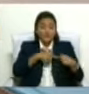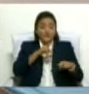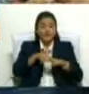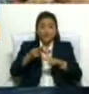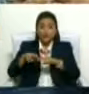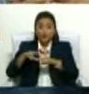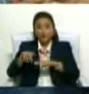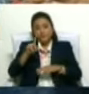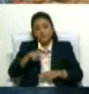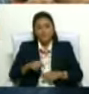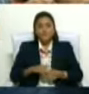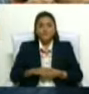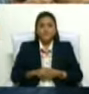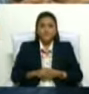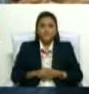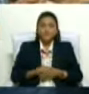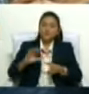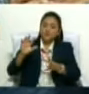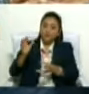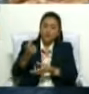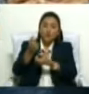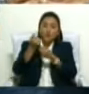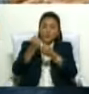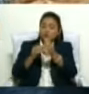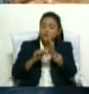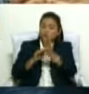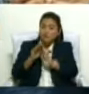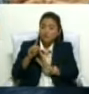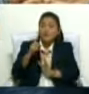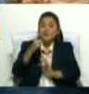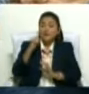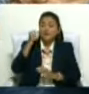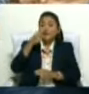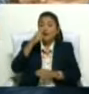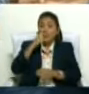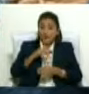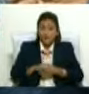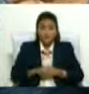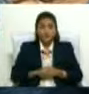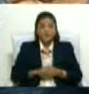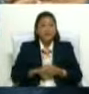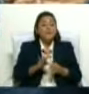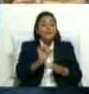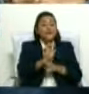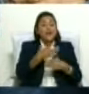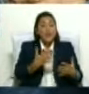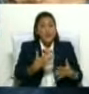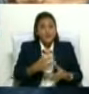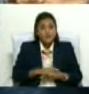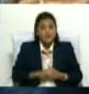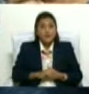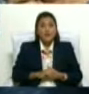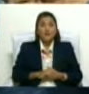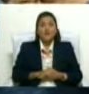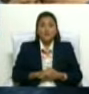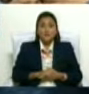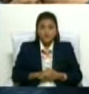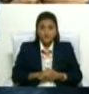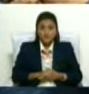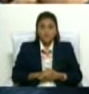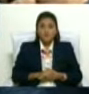infantil. Es un rescate que ameritaba de hace muchos años de la área de emergencia, los consultorios, la